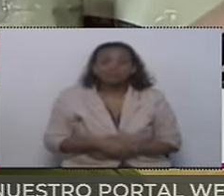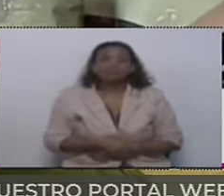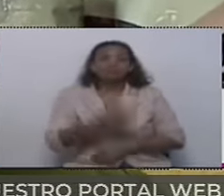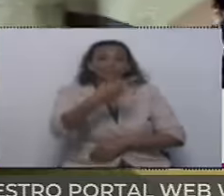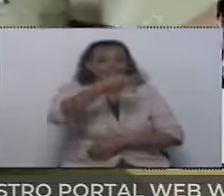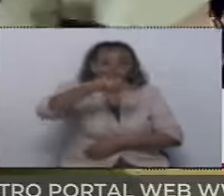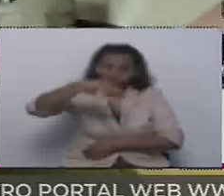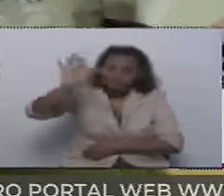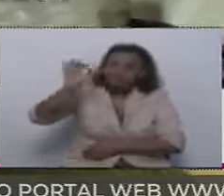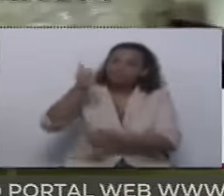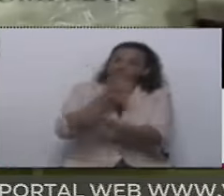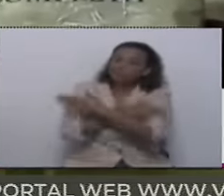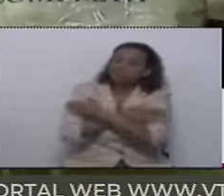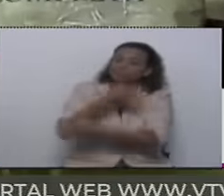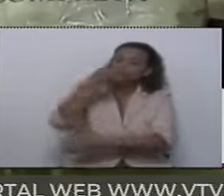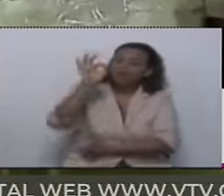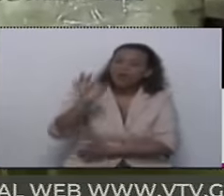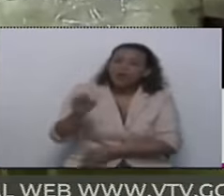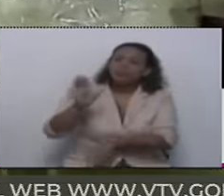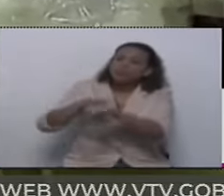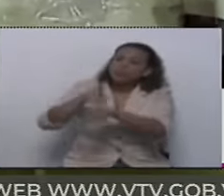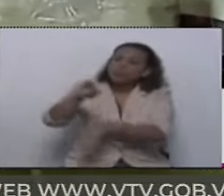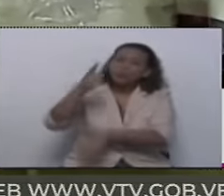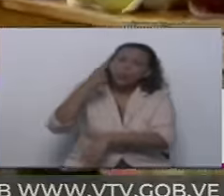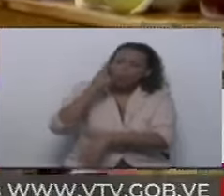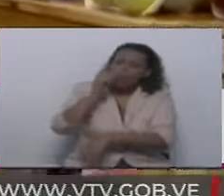Correcto. Fíjate, Villegas.